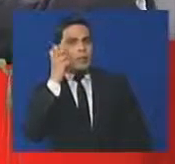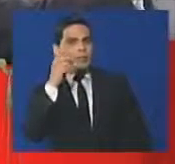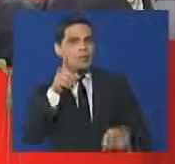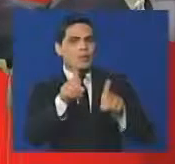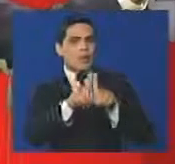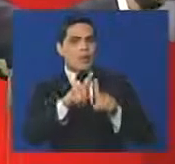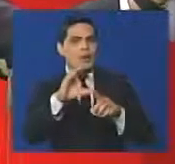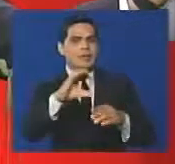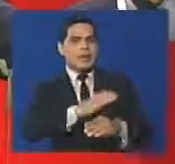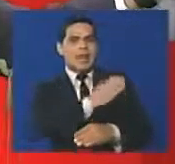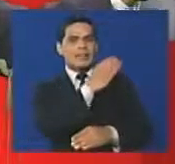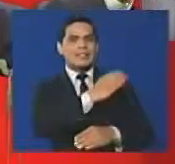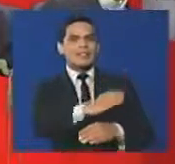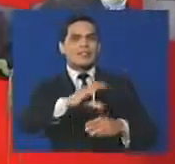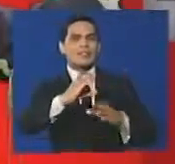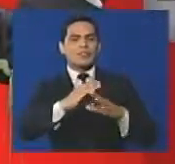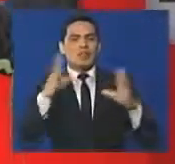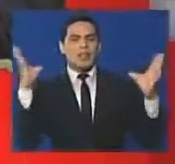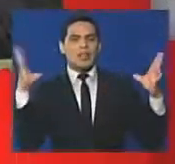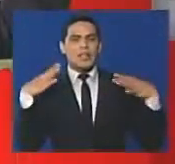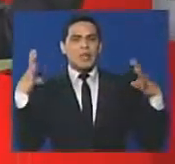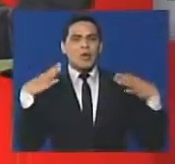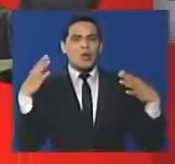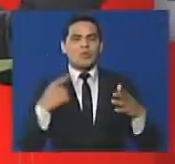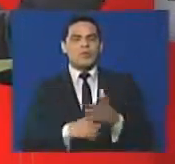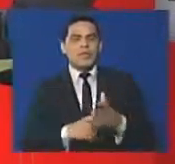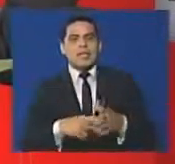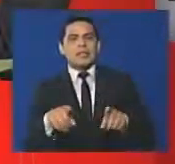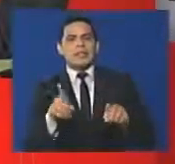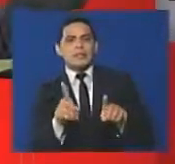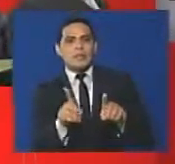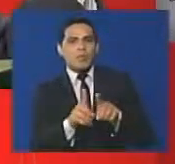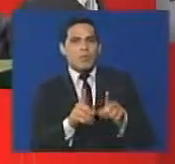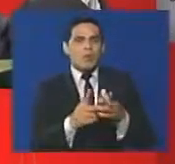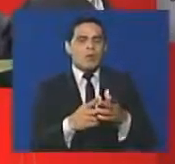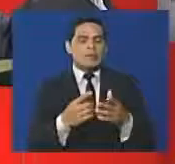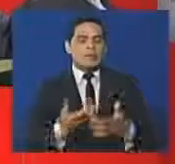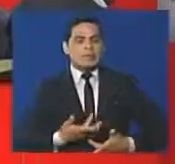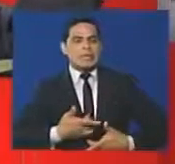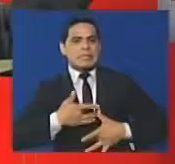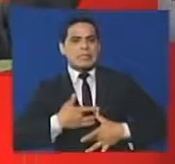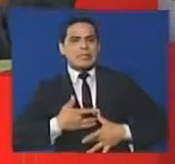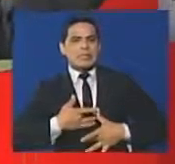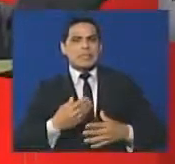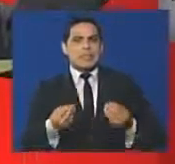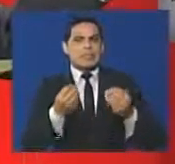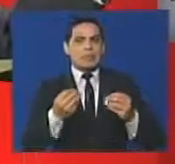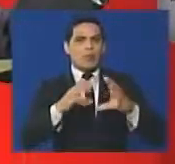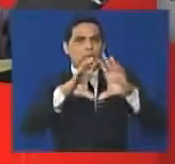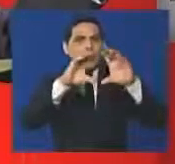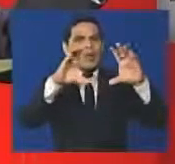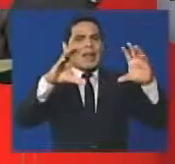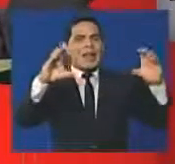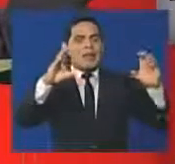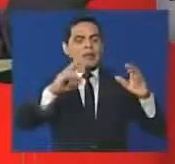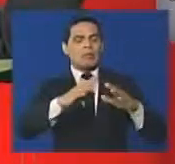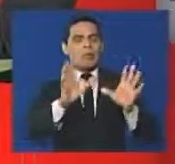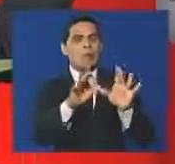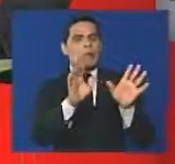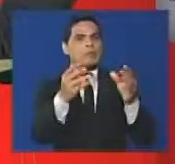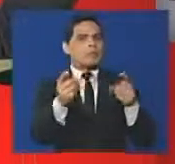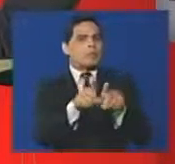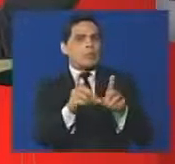ángeles. Eso es como saltar entre los tepuyes, de tepuy a tepuy, de estar entre nubes.